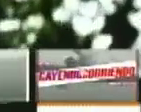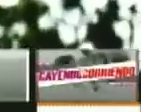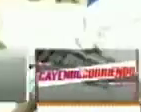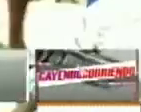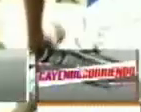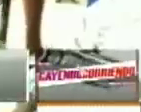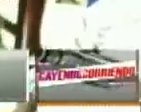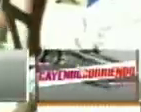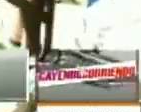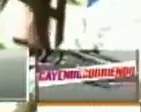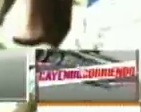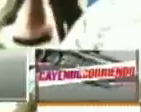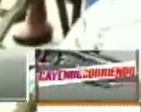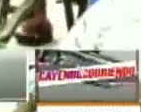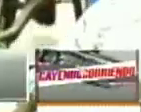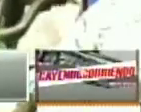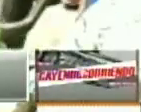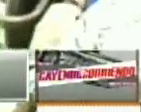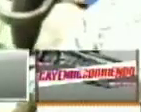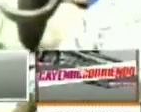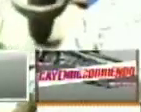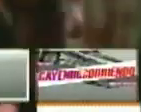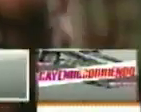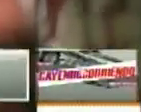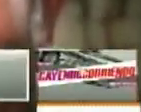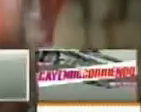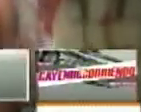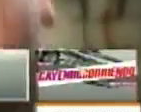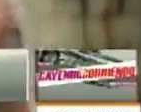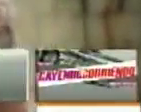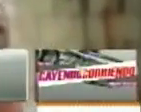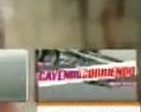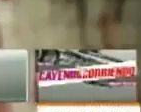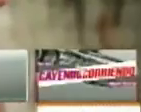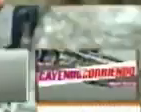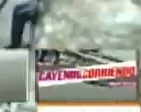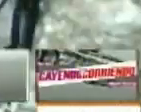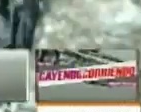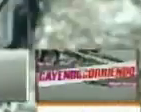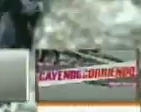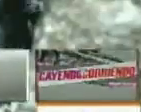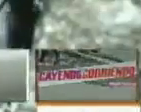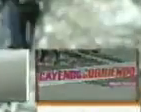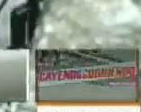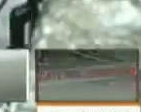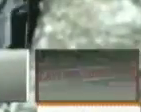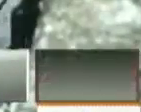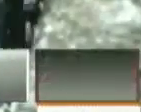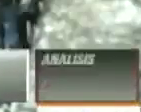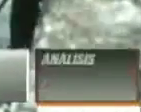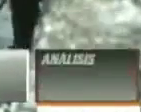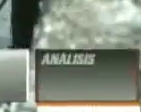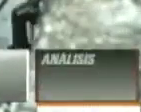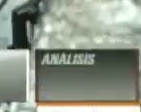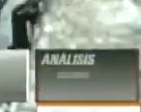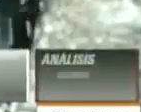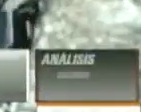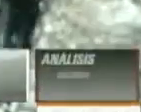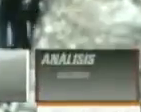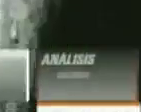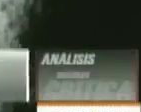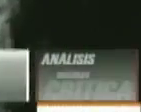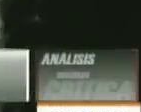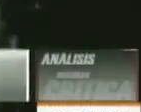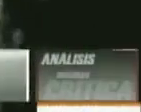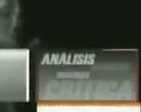trabajar como esclavos, ni soñar como los amos. Es necesario pensarnos para saber para dónde vamos, para que desde la conciencia y no